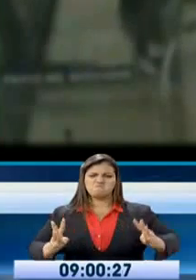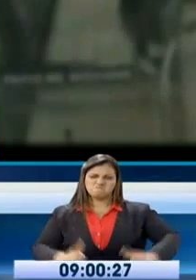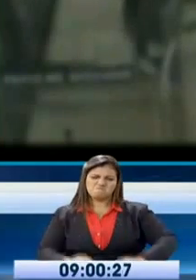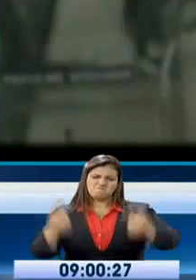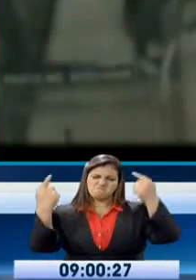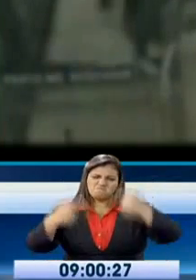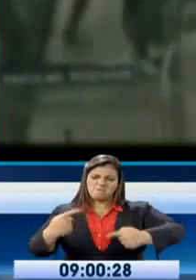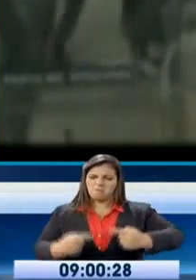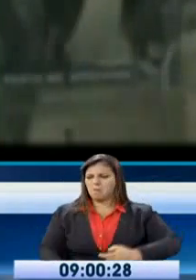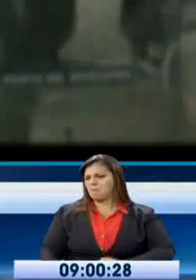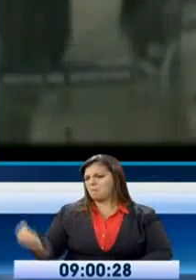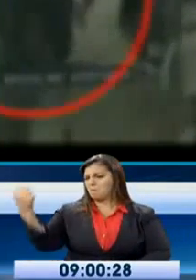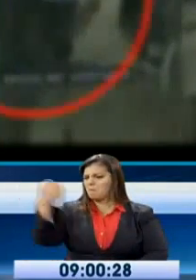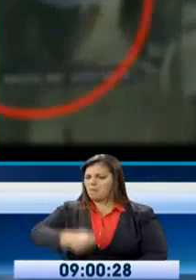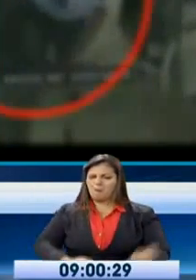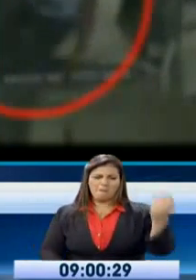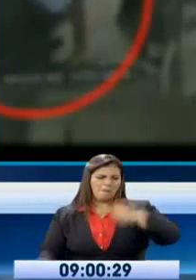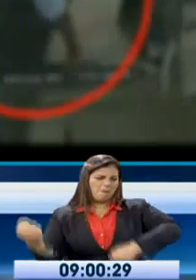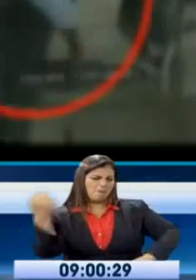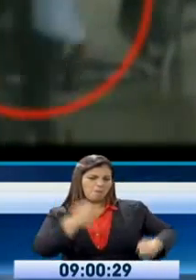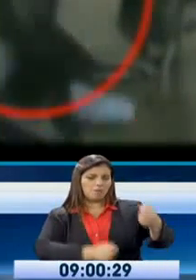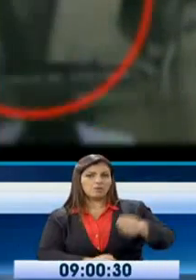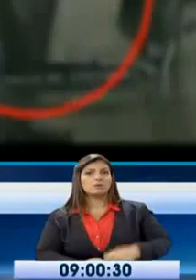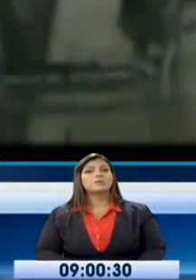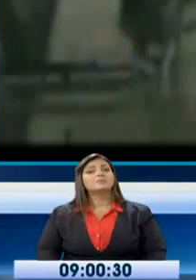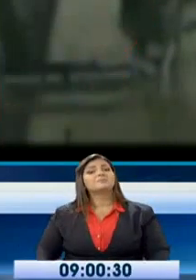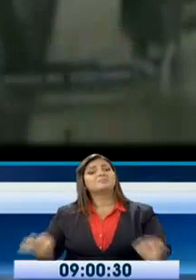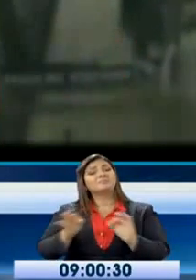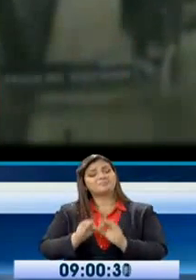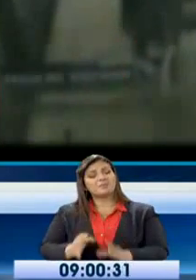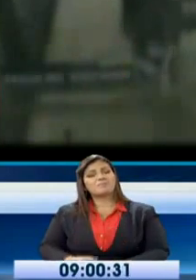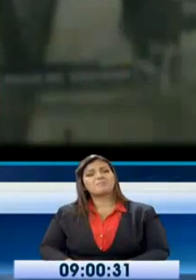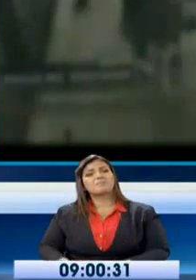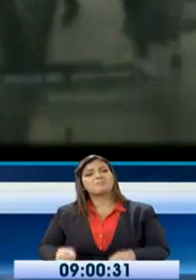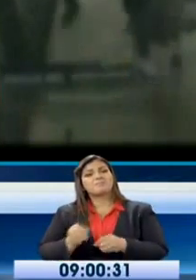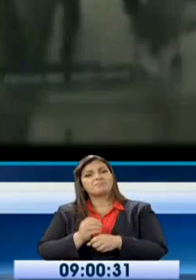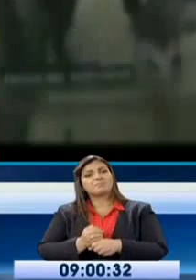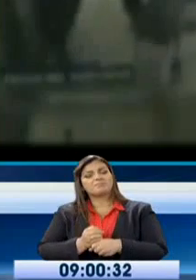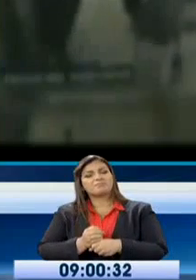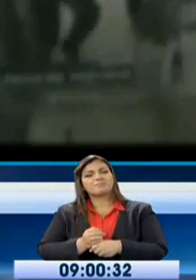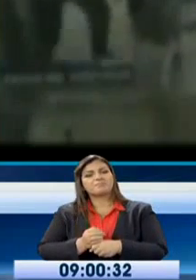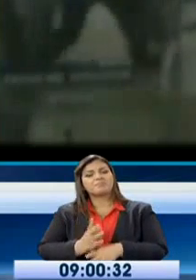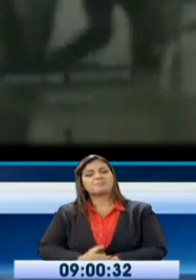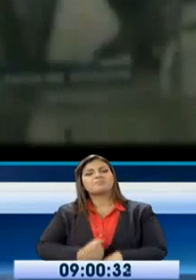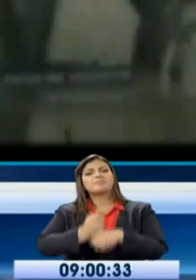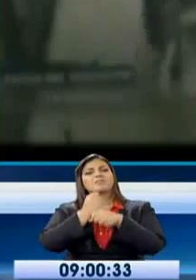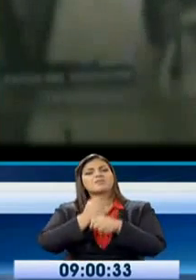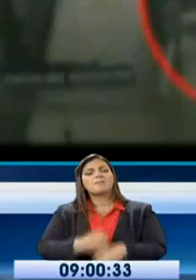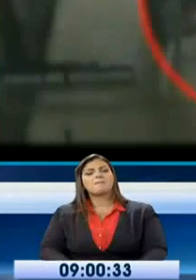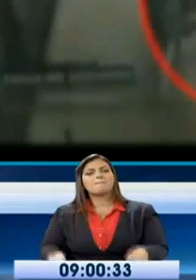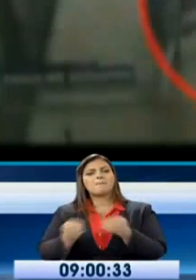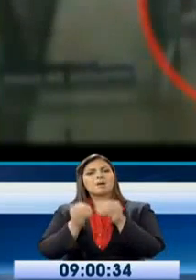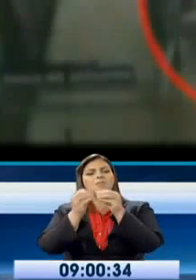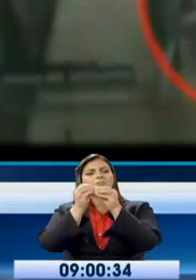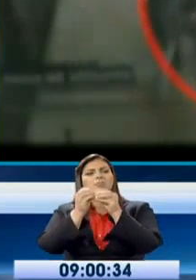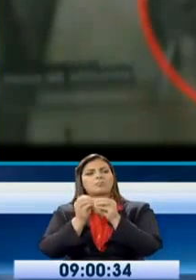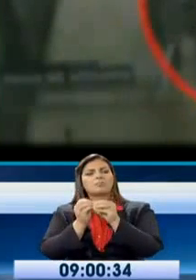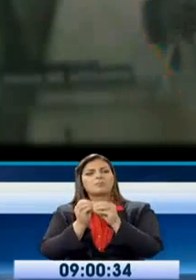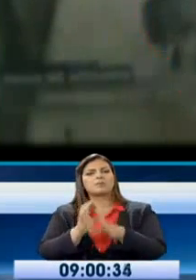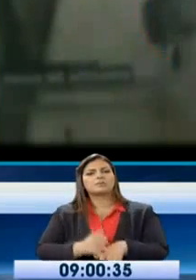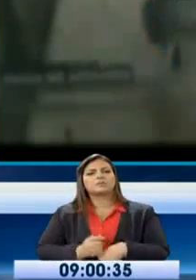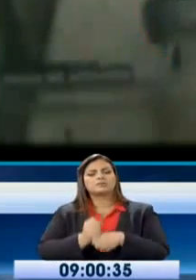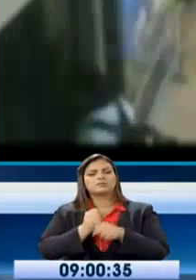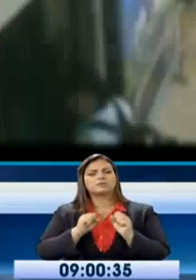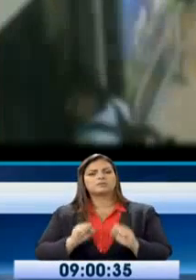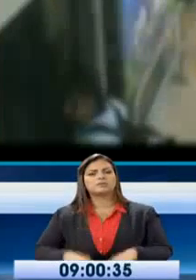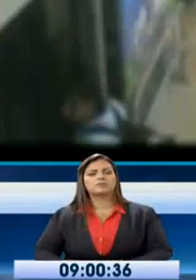Pues. Ya, y más seguridad. También más seguridad, y aparte de los padres de familia que también deben controlar más a sus hijos. Eso parte desde el hogar. Por supuesto, muchas gracias.